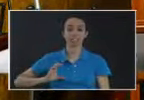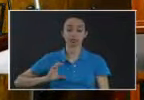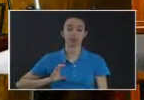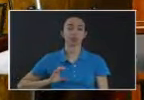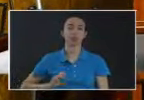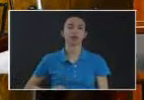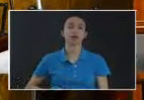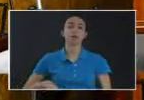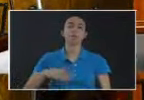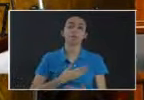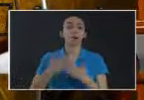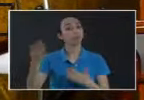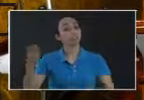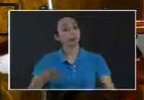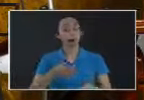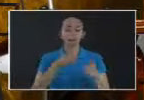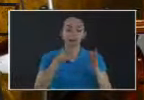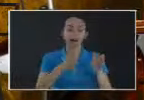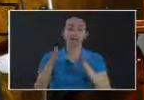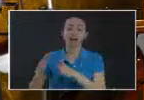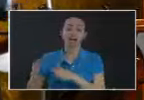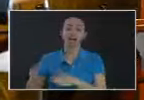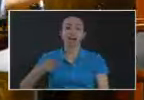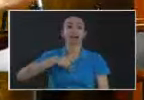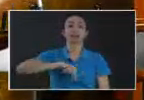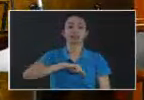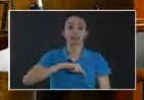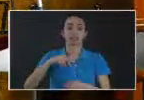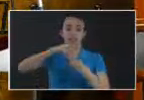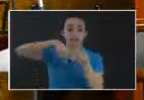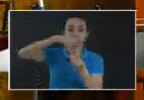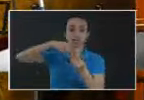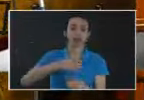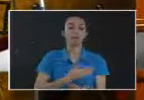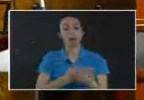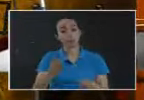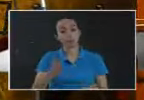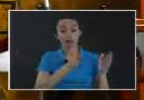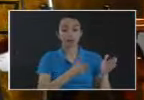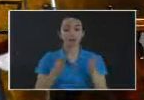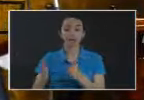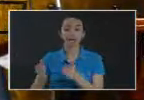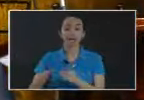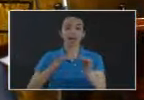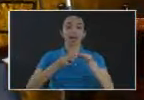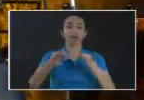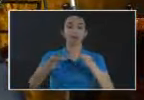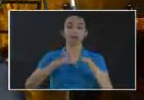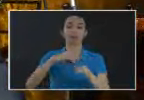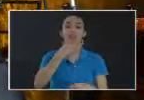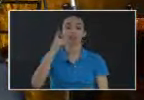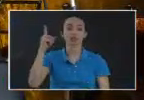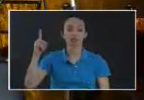a preparar al pueblo de Dios que está viniendo. Nosotros somos testigos. ¿Cuánta gente pasa a pedir